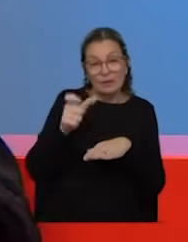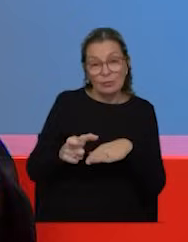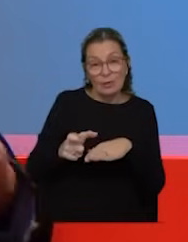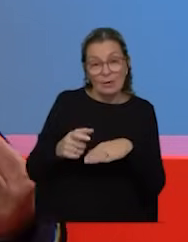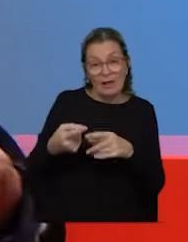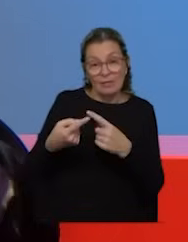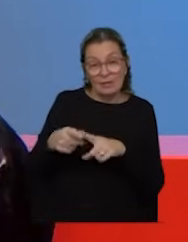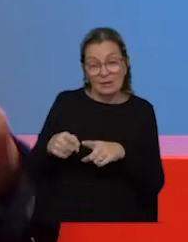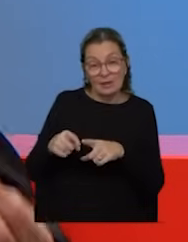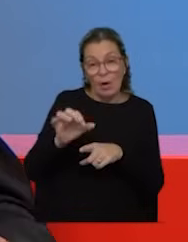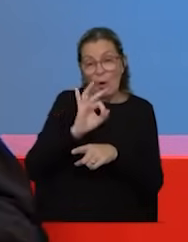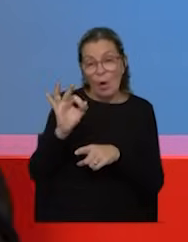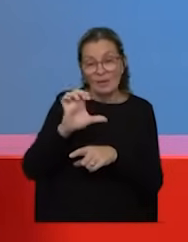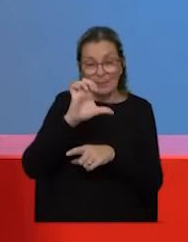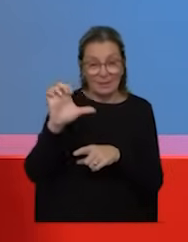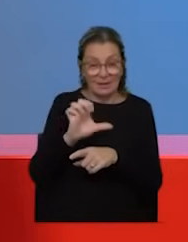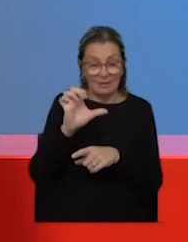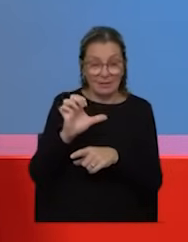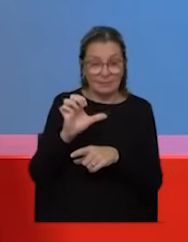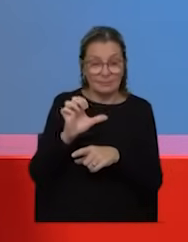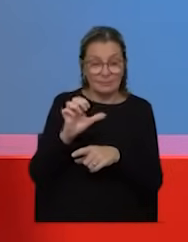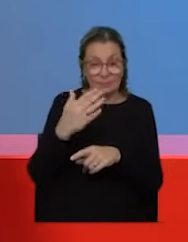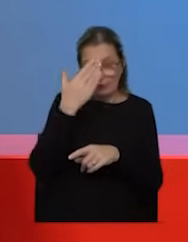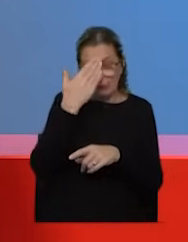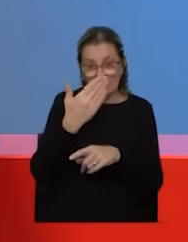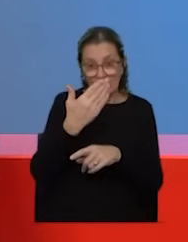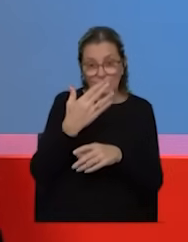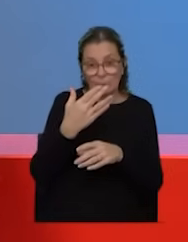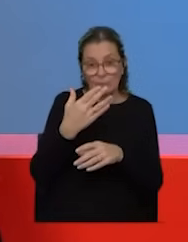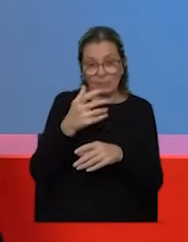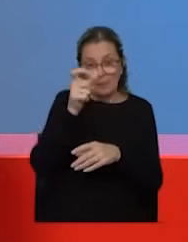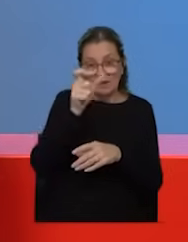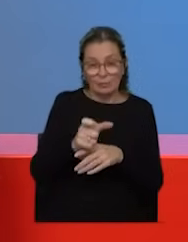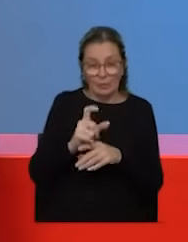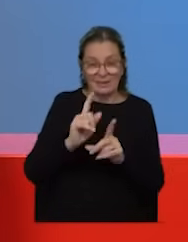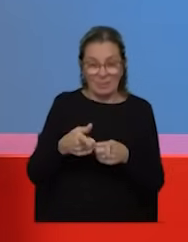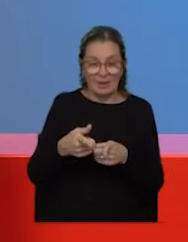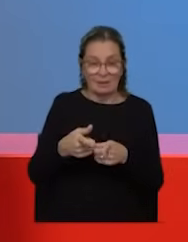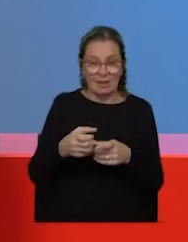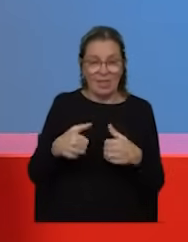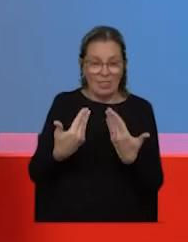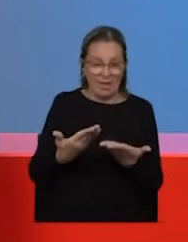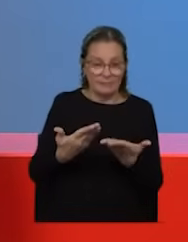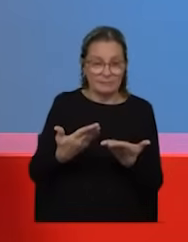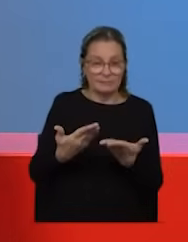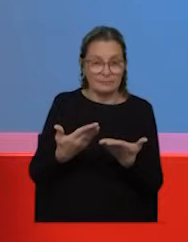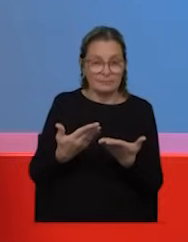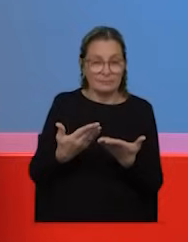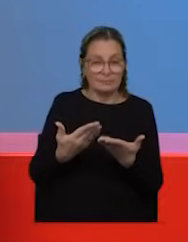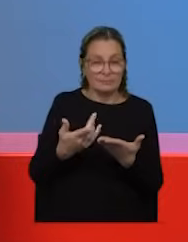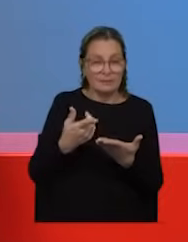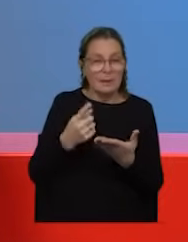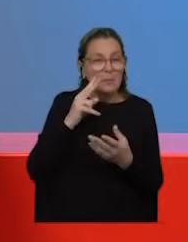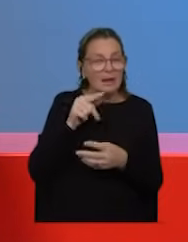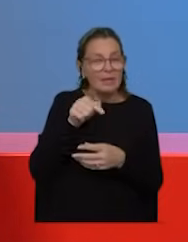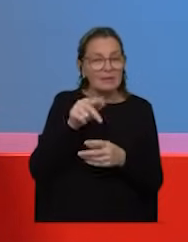particulares o o o de empresas y en en el frente amplio de de particulares creo que era un poco eh la definición que hacía eh Qué